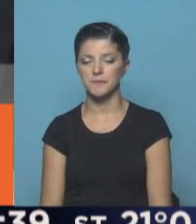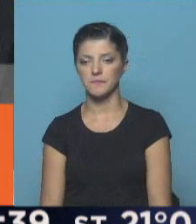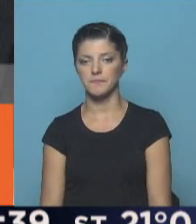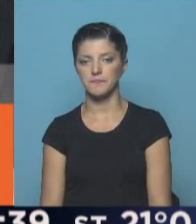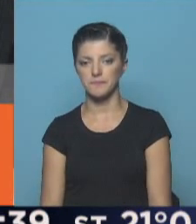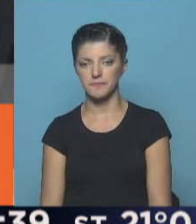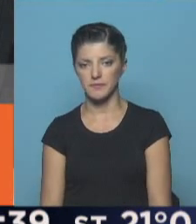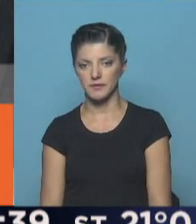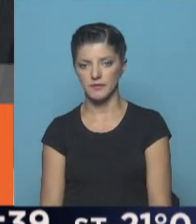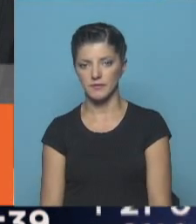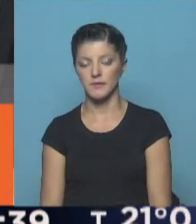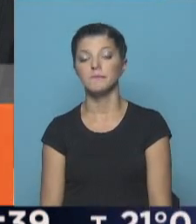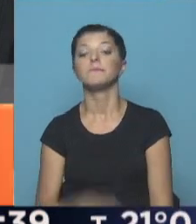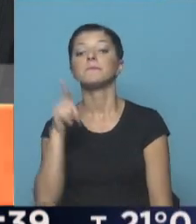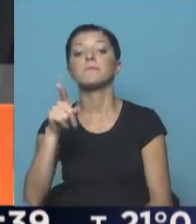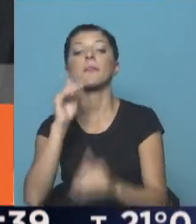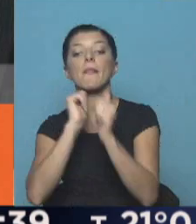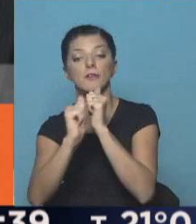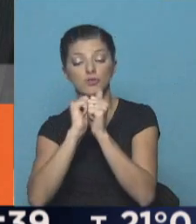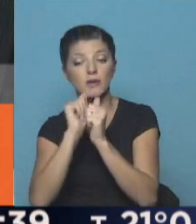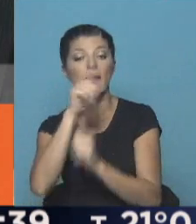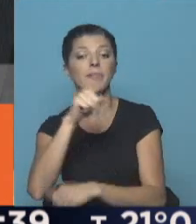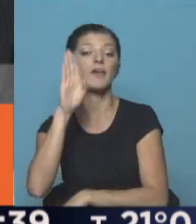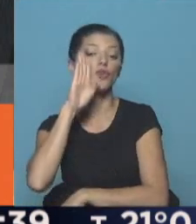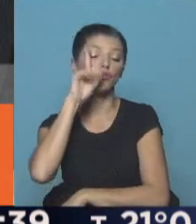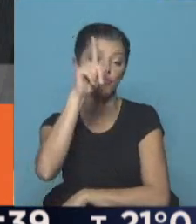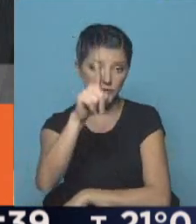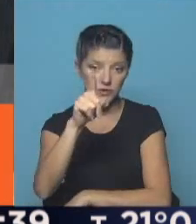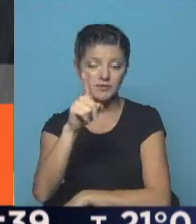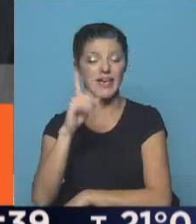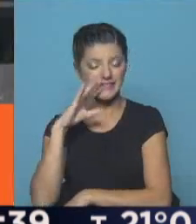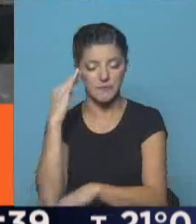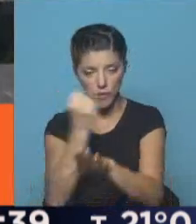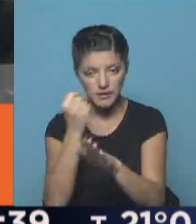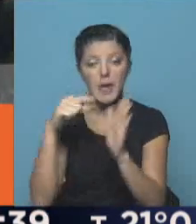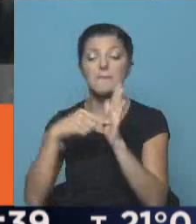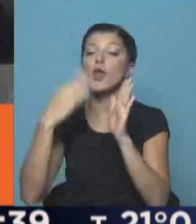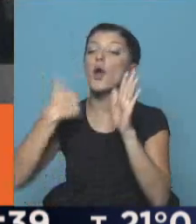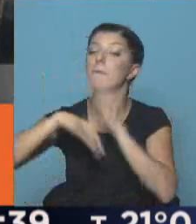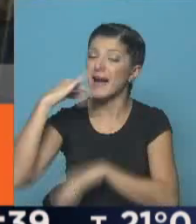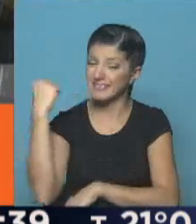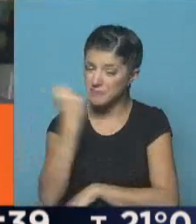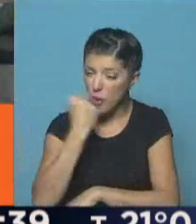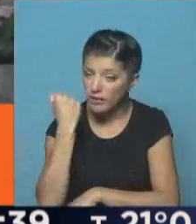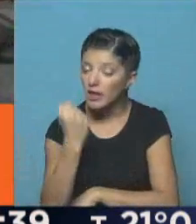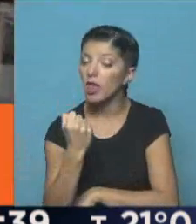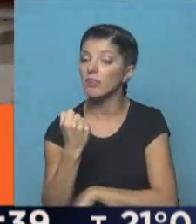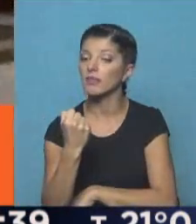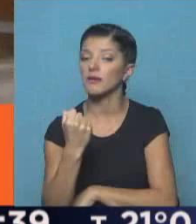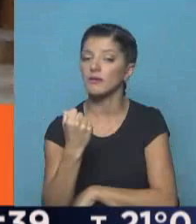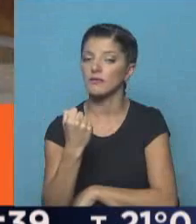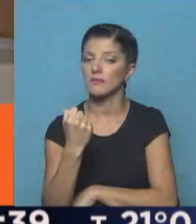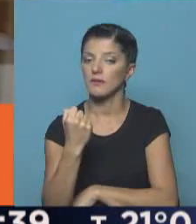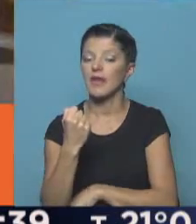el legado histórico de la hegemonía norteamericana tiene su influencia, pero mucho más importante es el